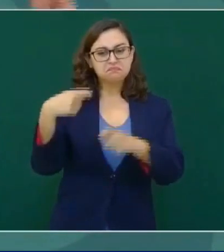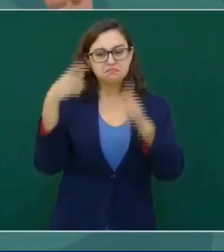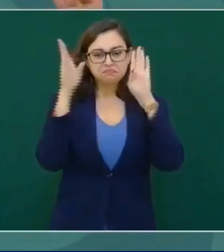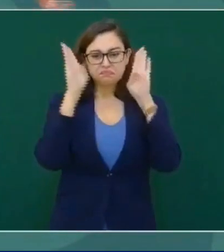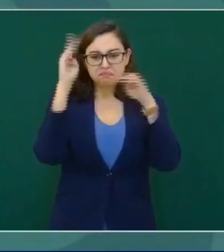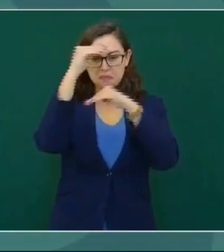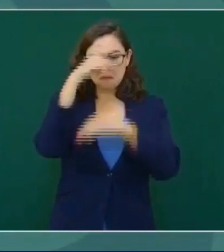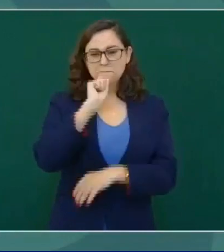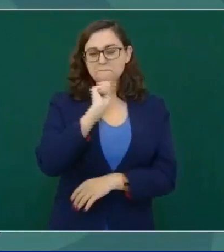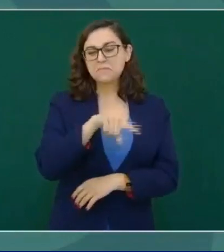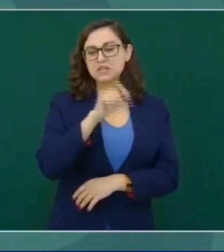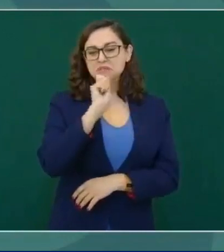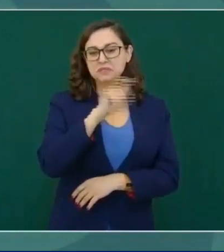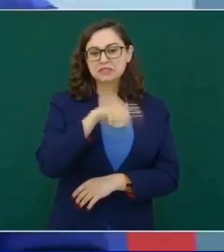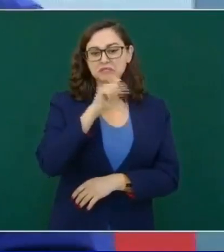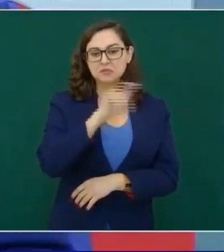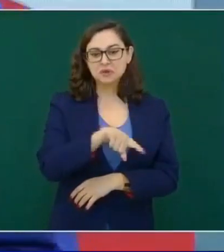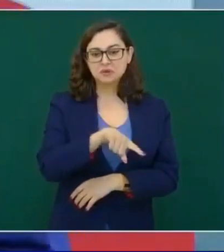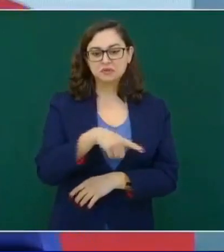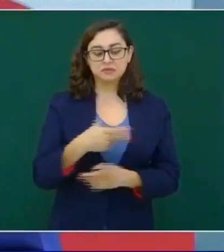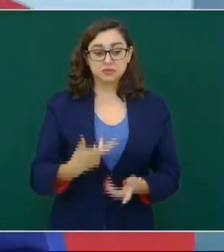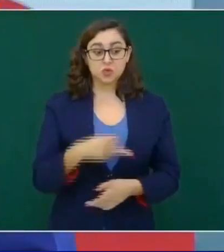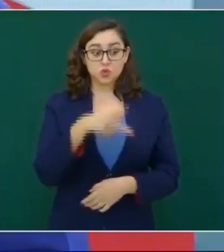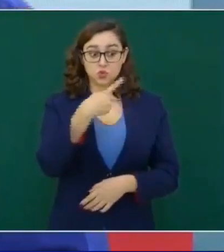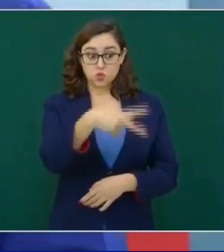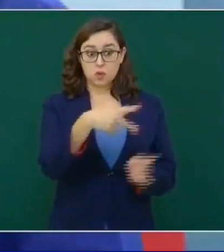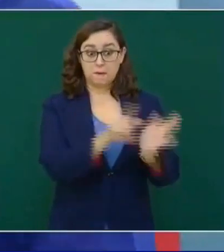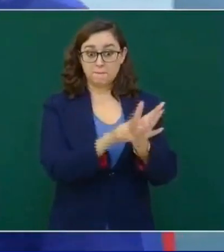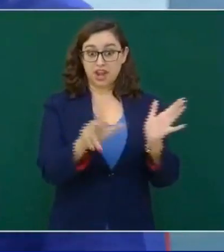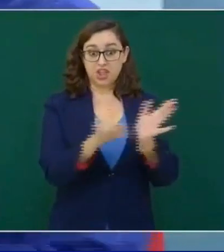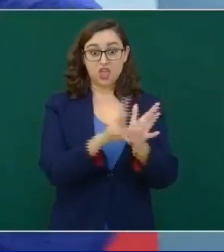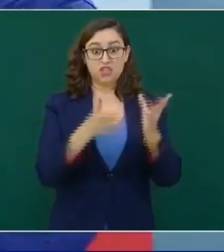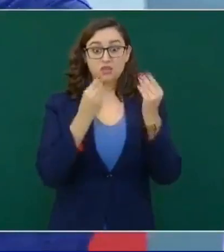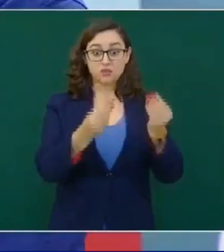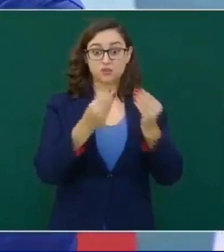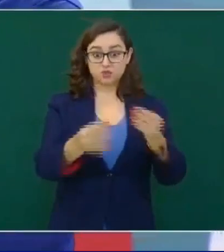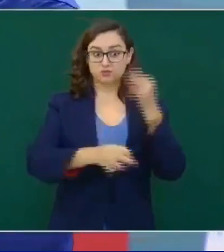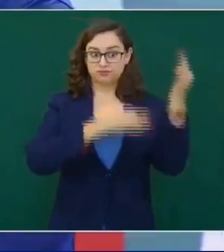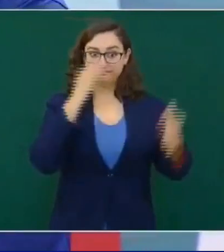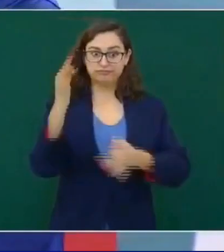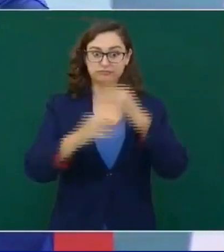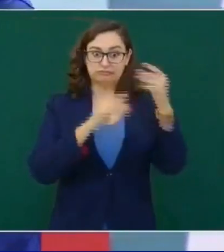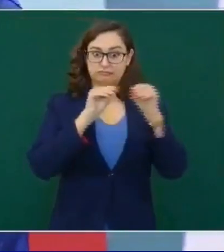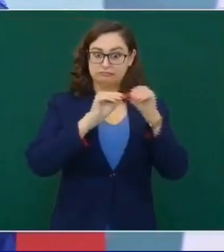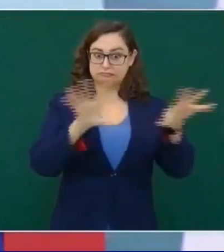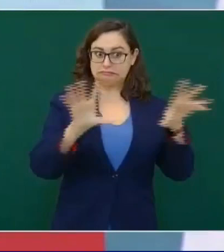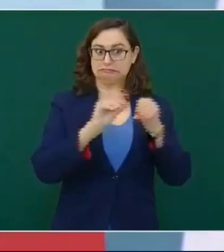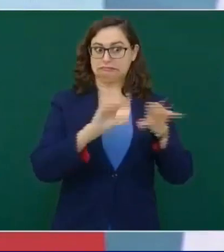que promueve mucho tu periódico, con todo respeto,